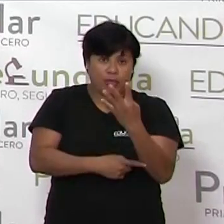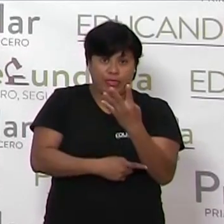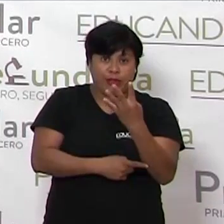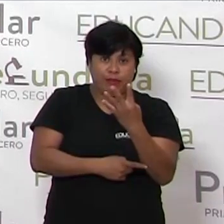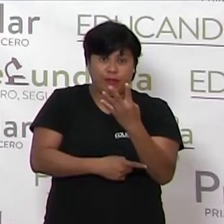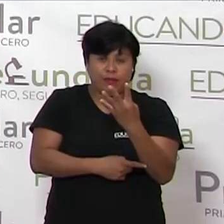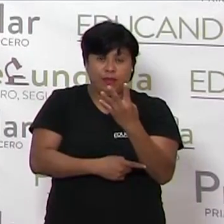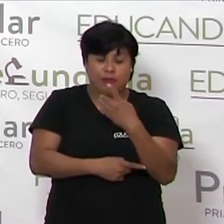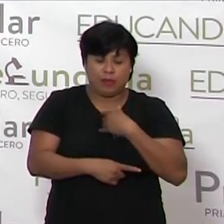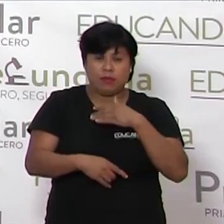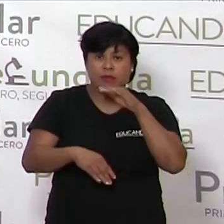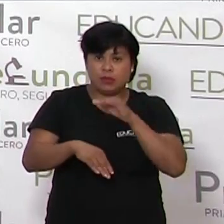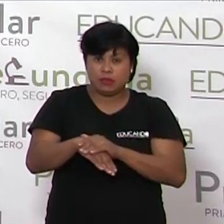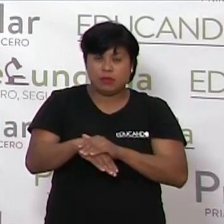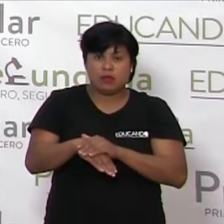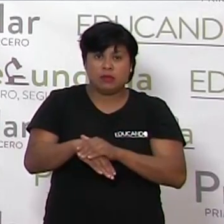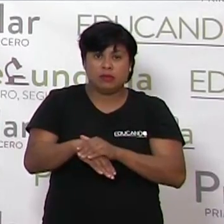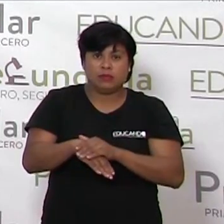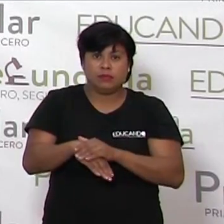4, que son mis